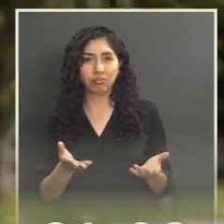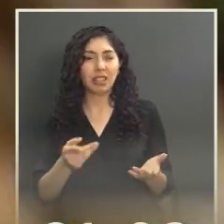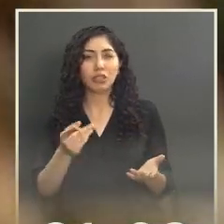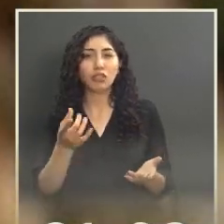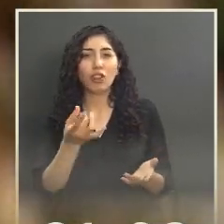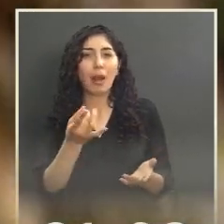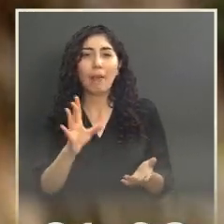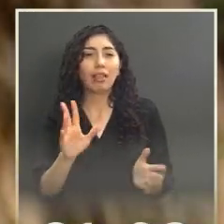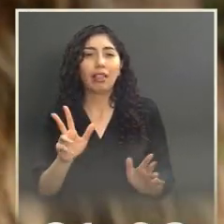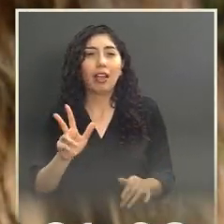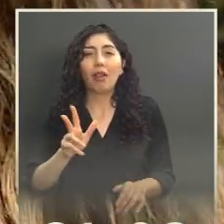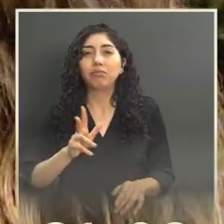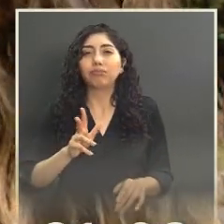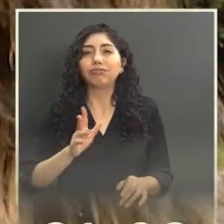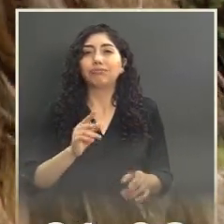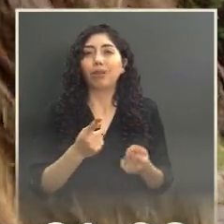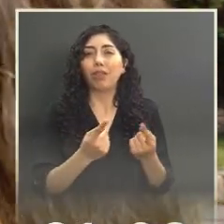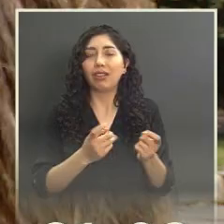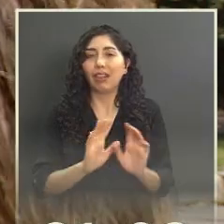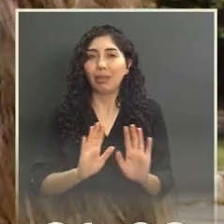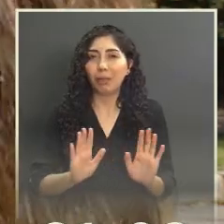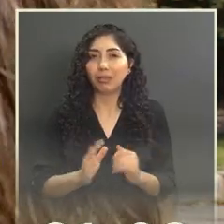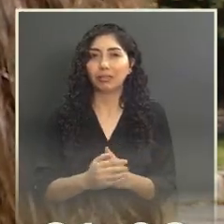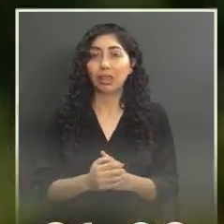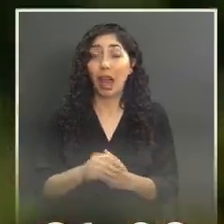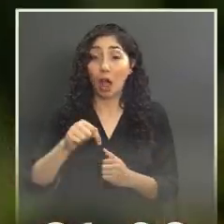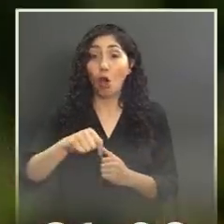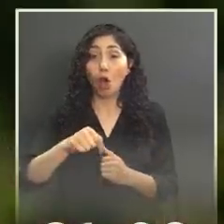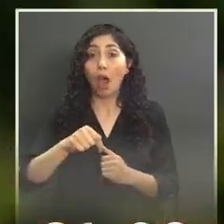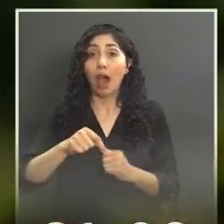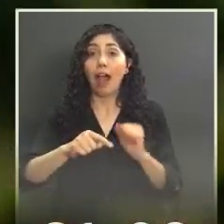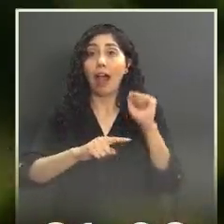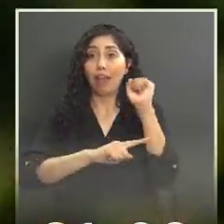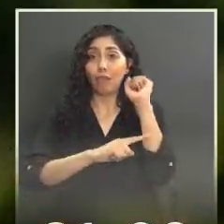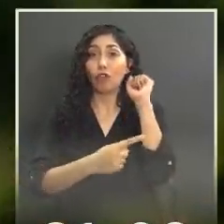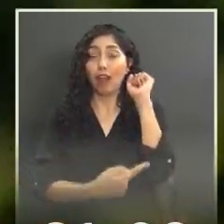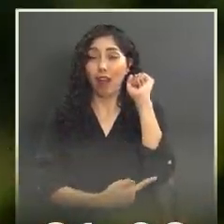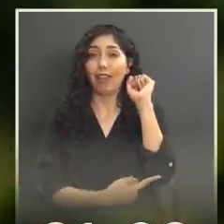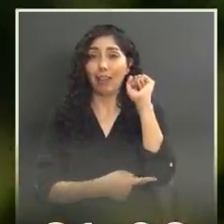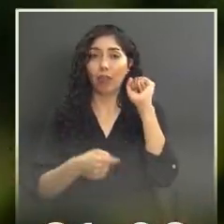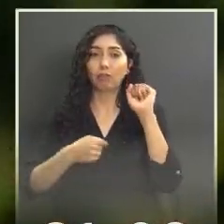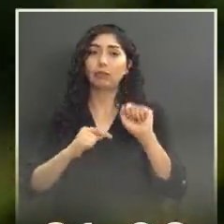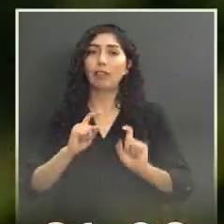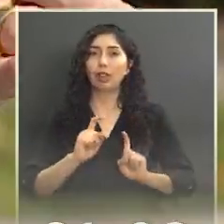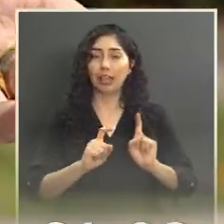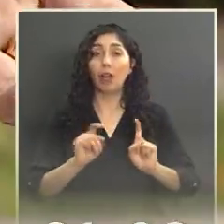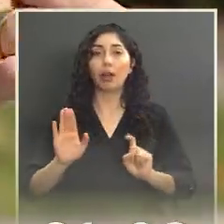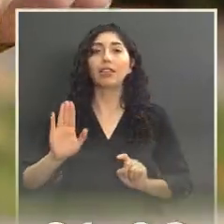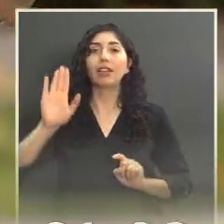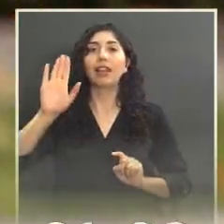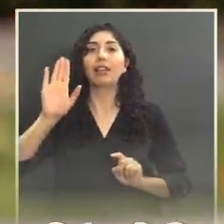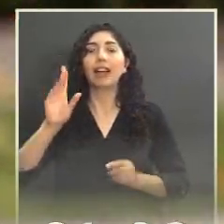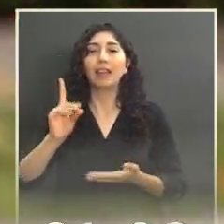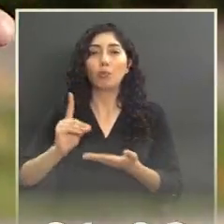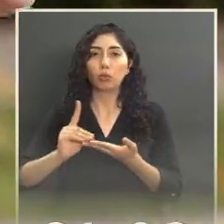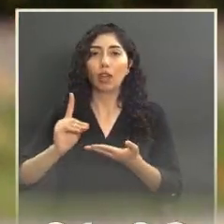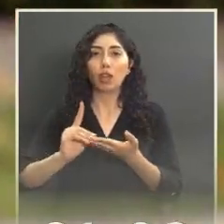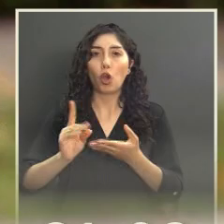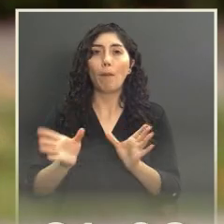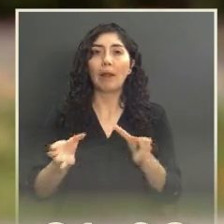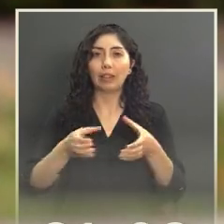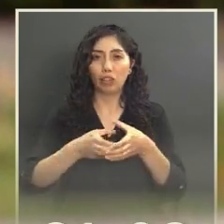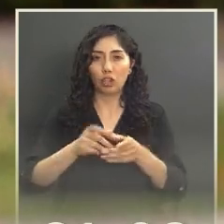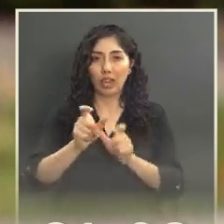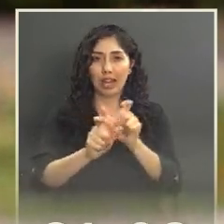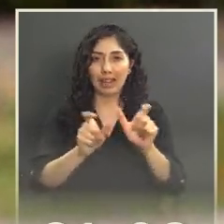galán. Quien salió a defenderlo fue su ahora abogada, vocera y candidata a diputada del Partido de la Gente. No solo asegura que